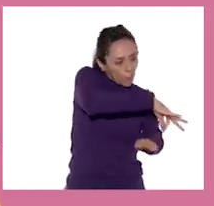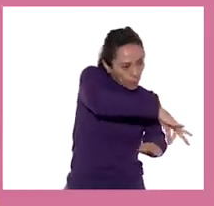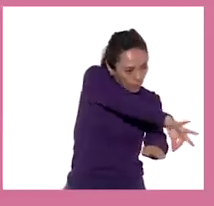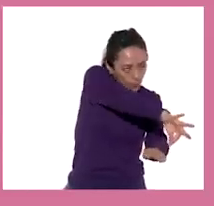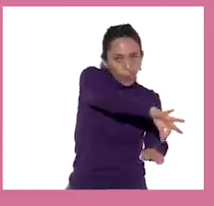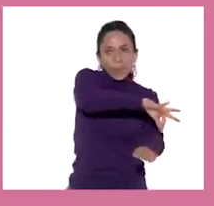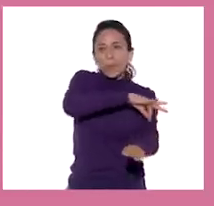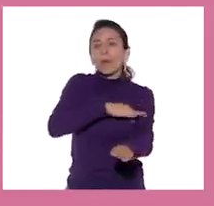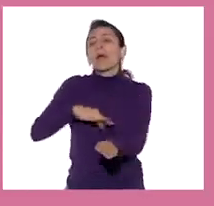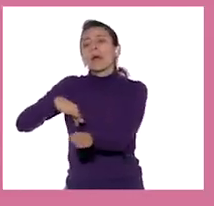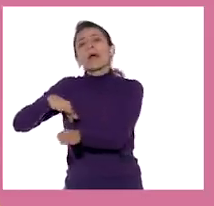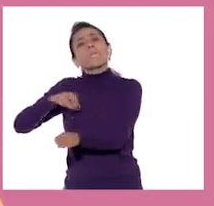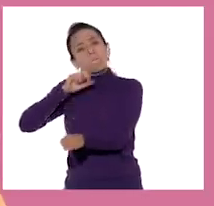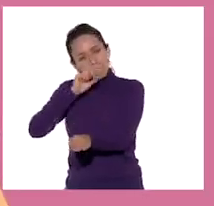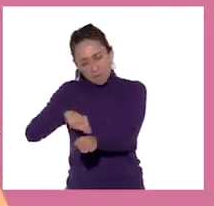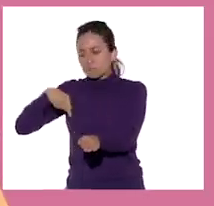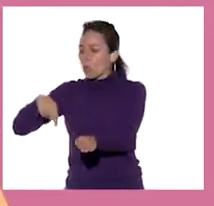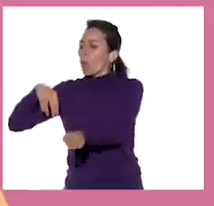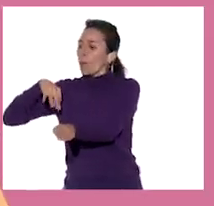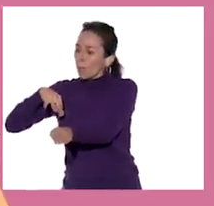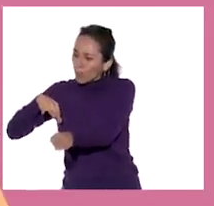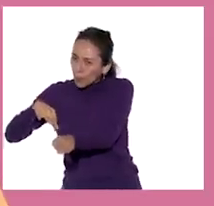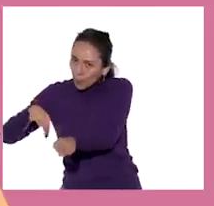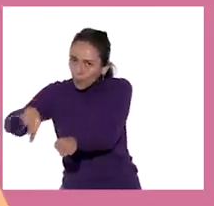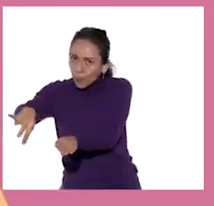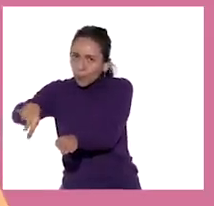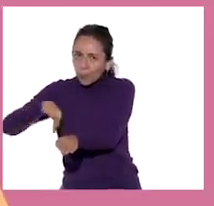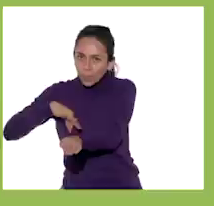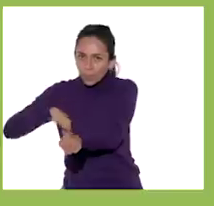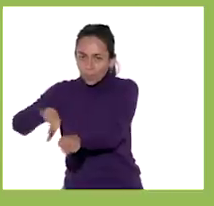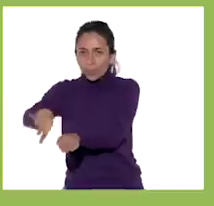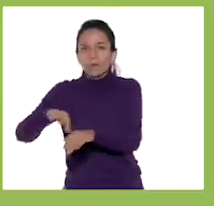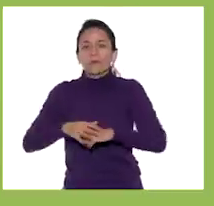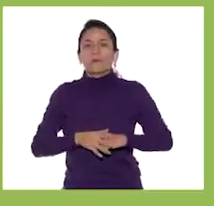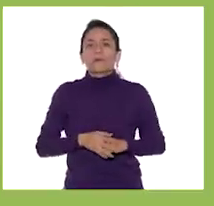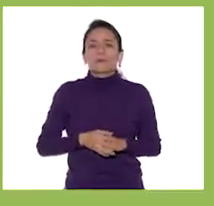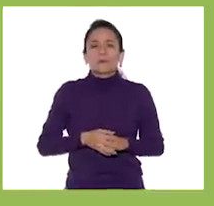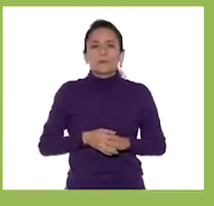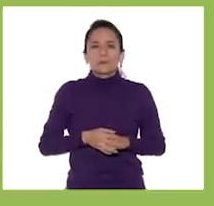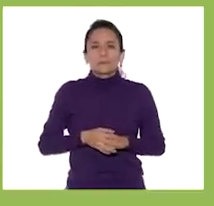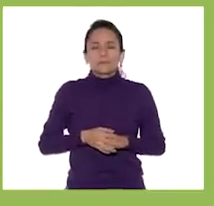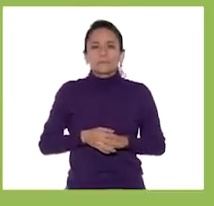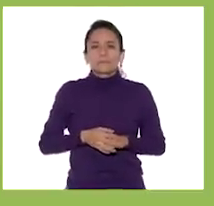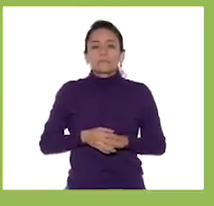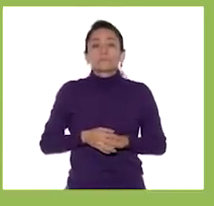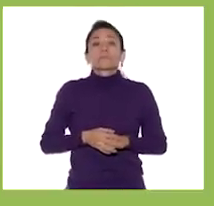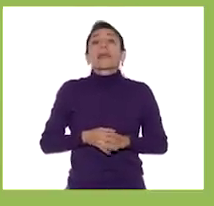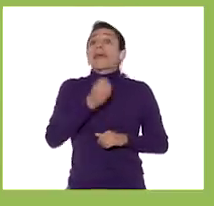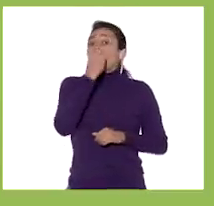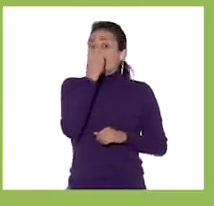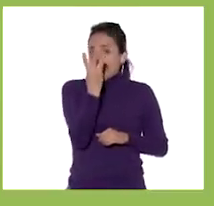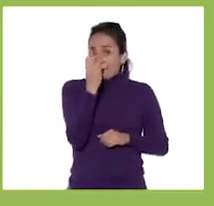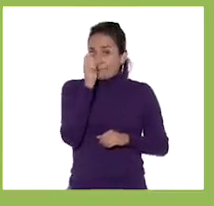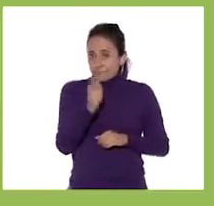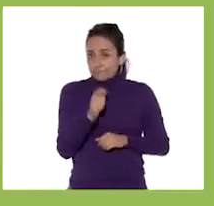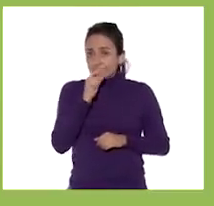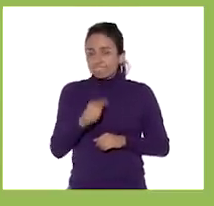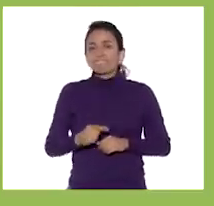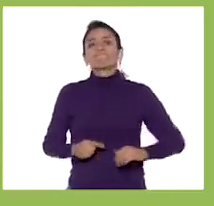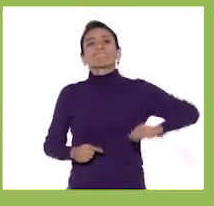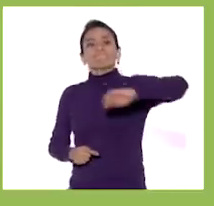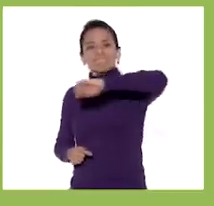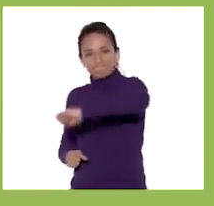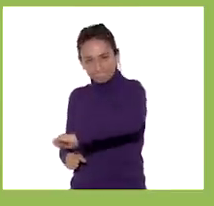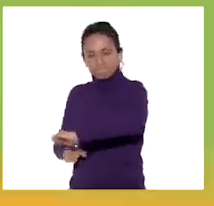arriba. Repite el paso anterior del otro lado de la playera. 3. Traza la línea